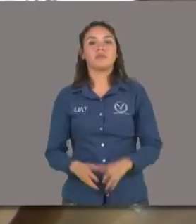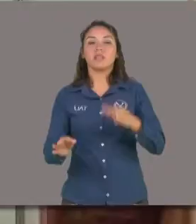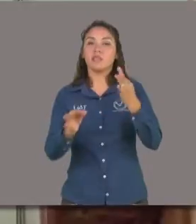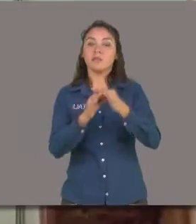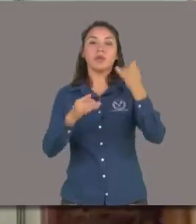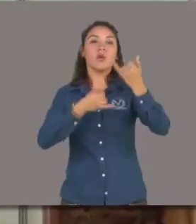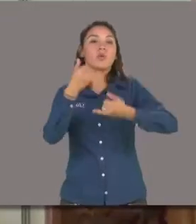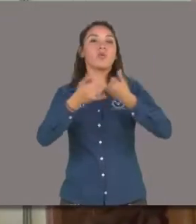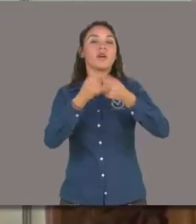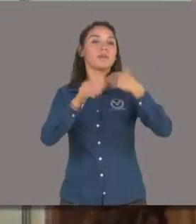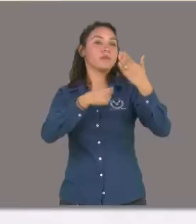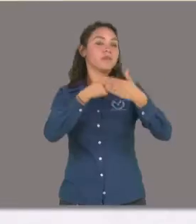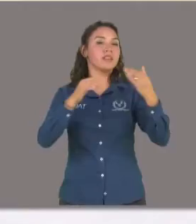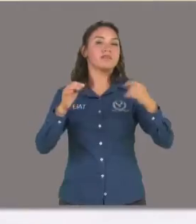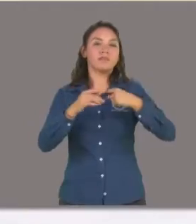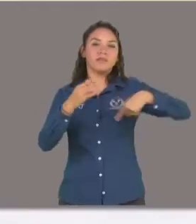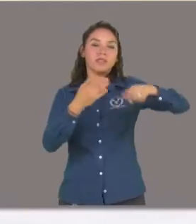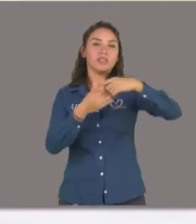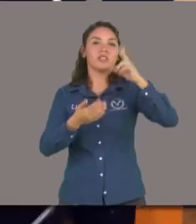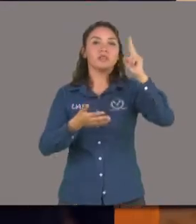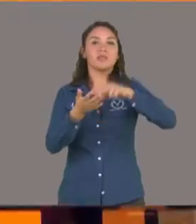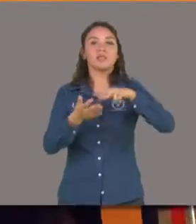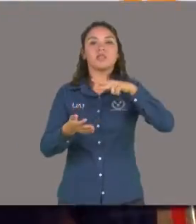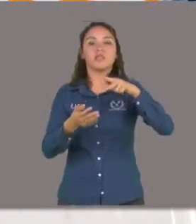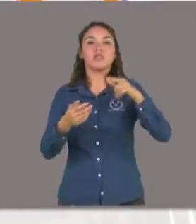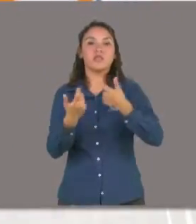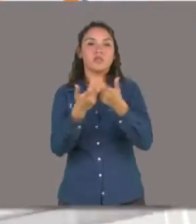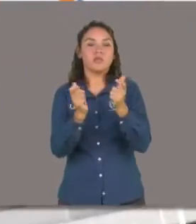seguridad social, educativa, entre muchas otras opciones.